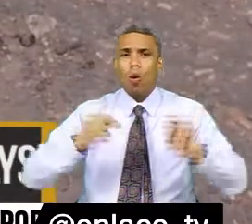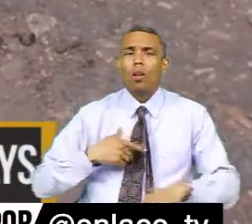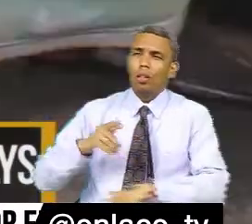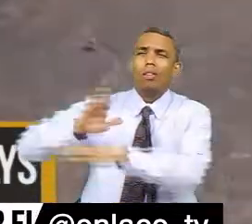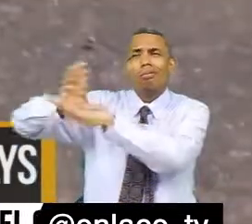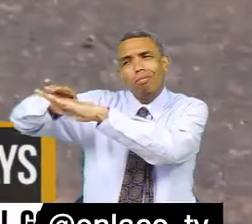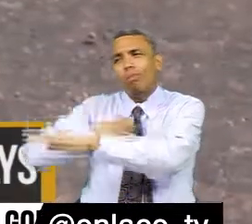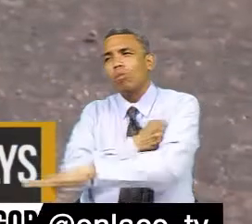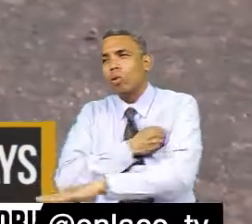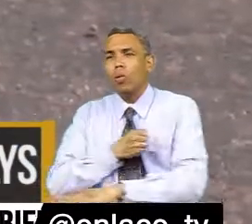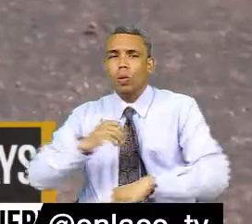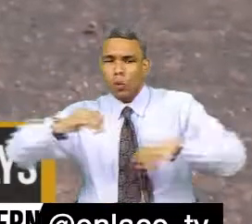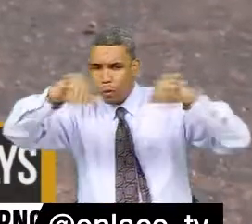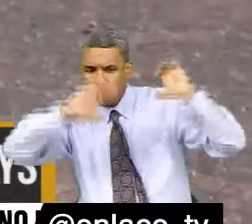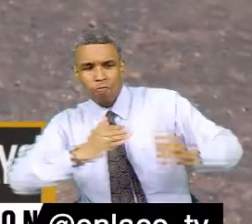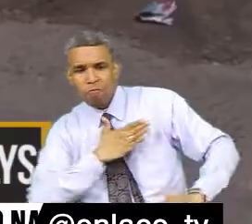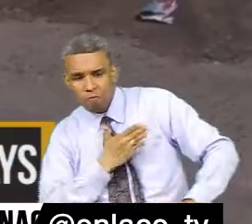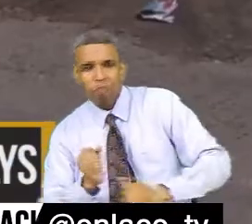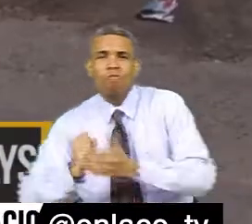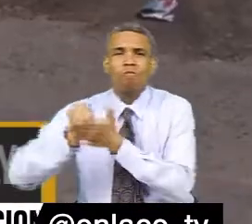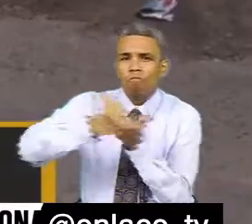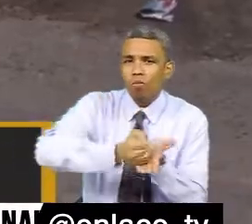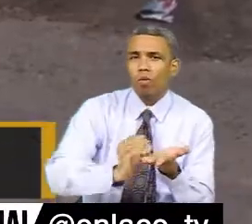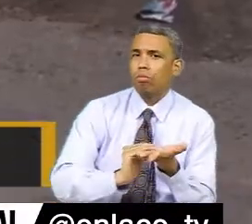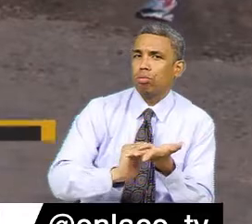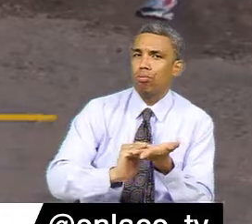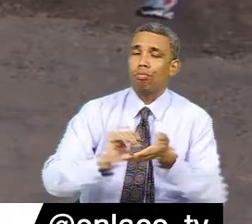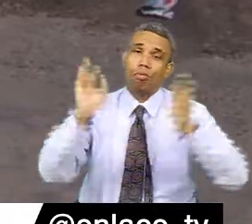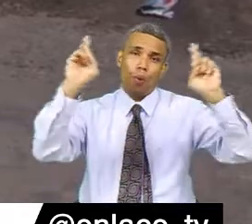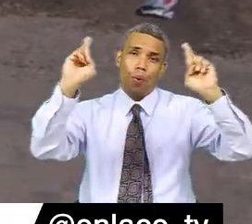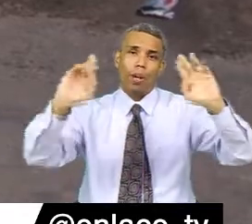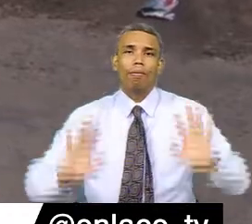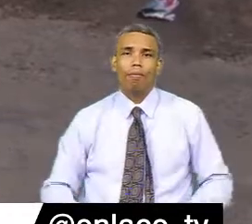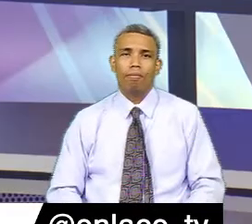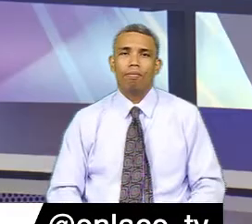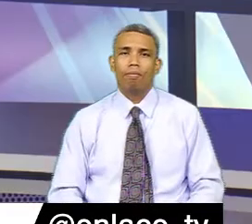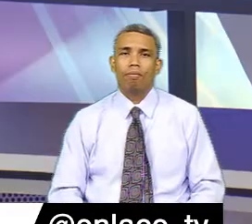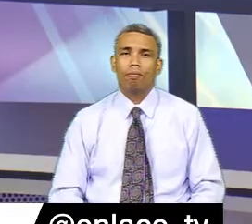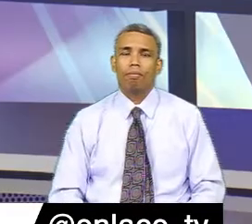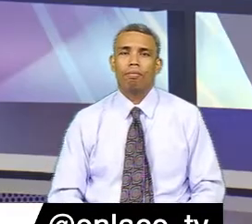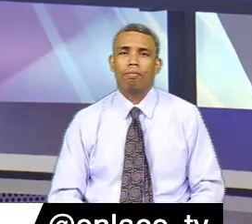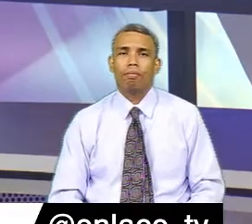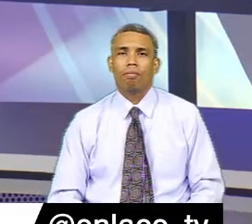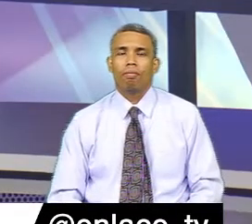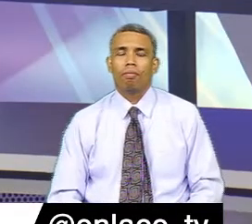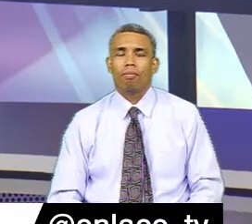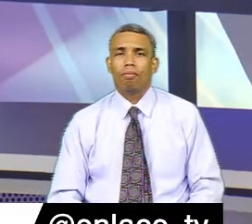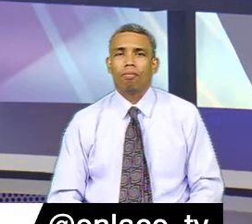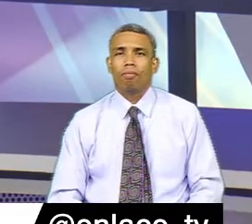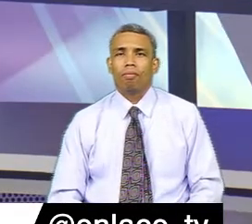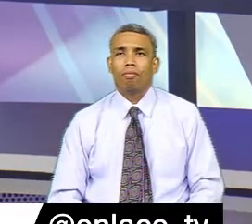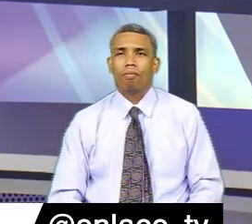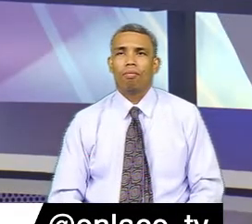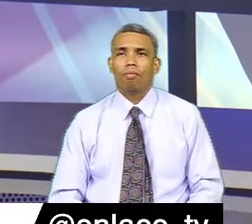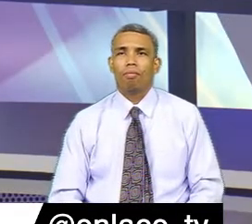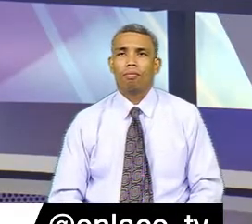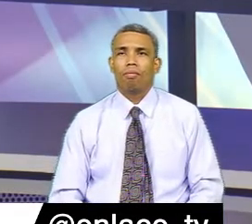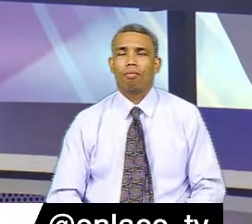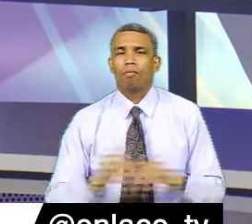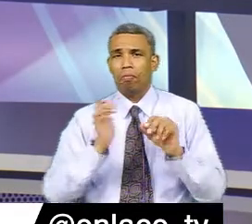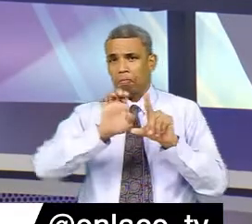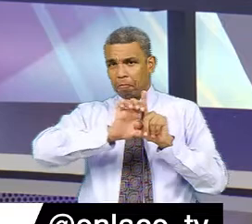que la accidentalidad siga haciendo de las suyas en este barrio de la Comuna 7. Enlace Noticias le trasladó la inquietud